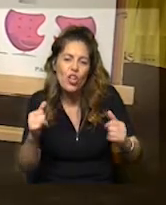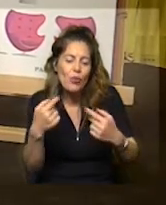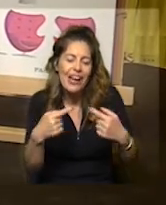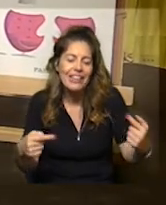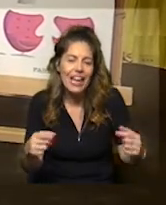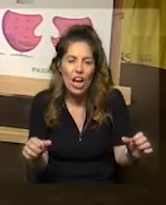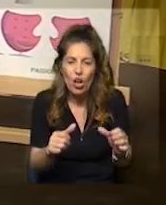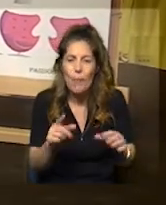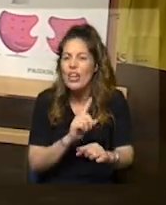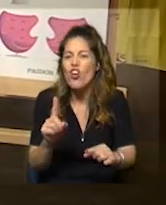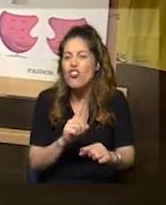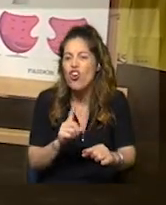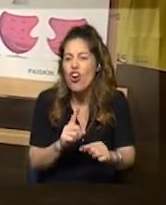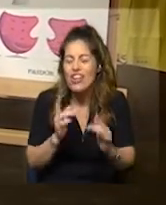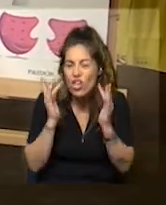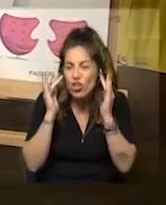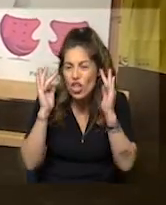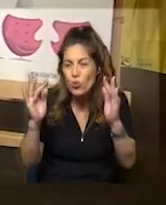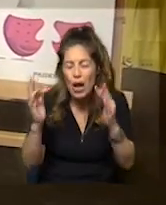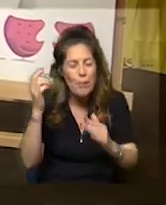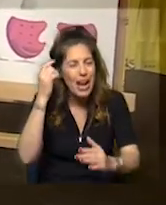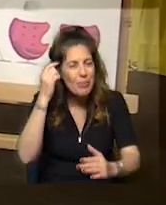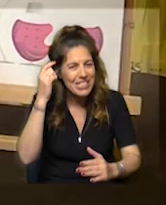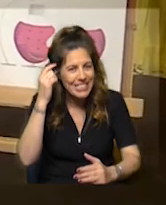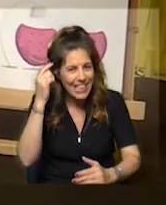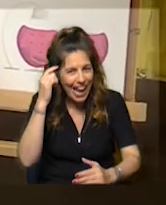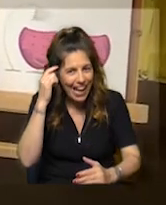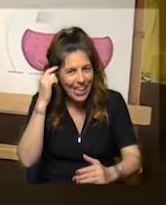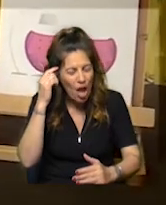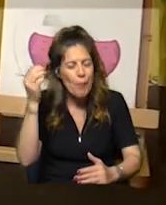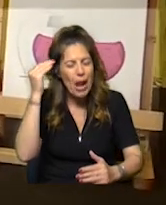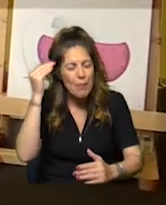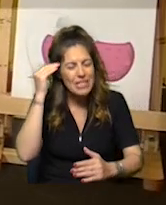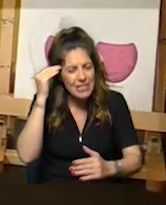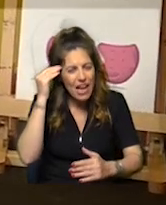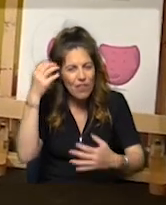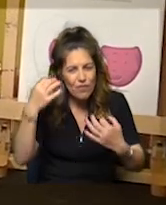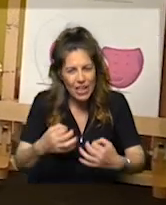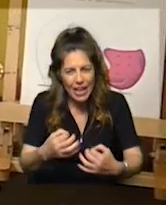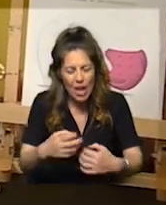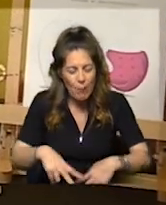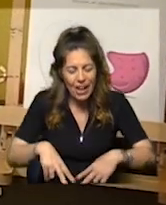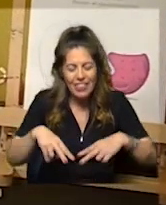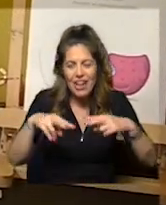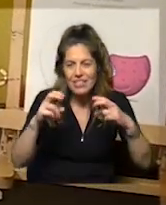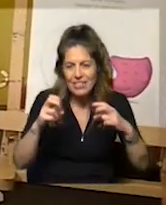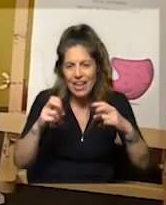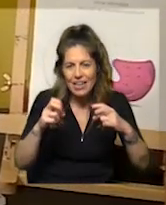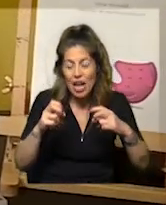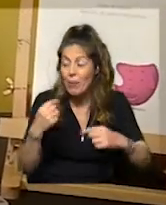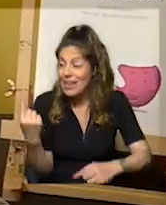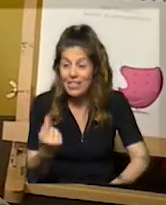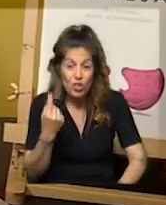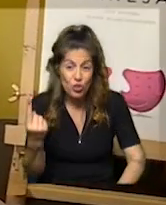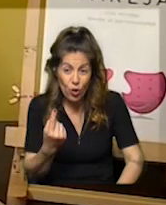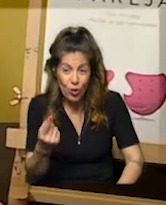cosas pero no se nos educa para pensar para reflexionar para analizar y para ser autónomos